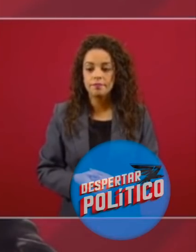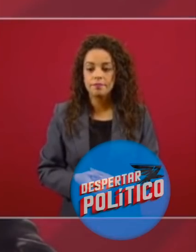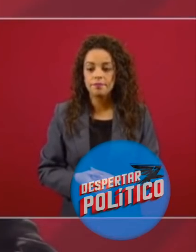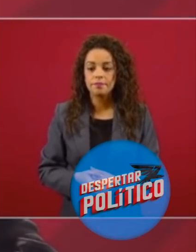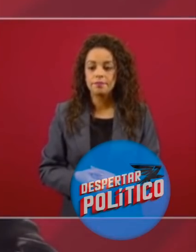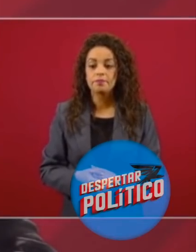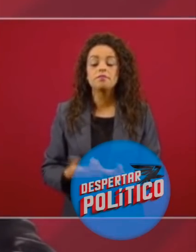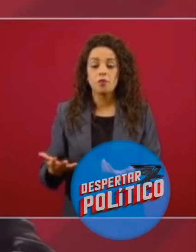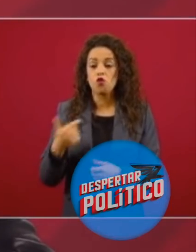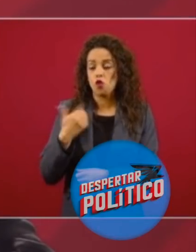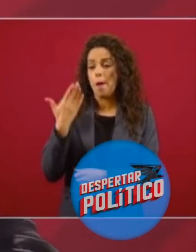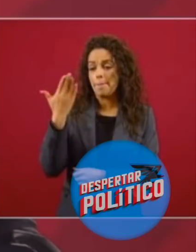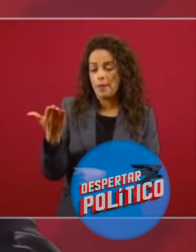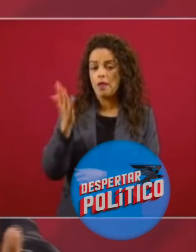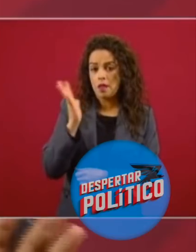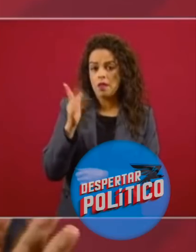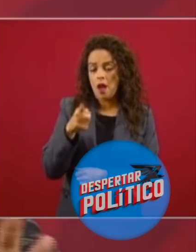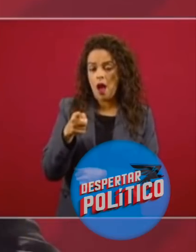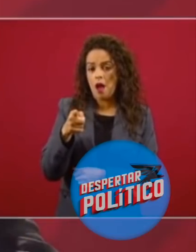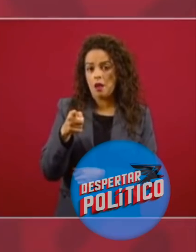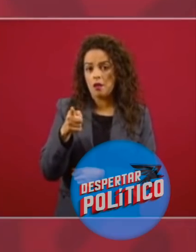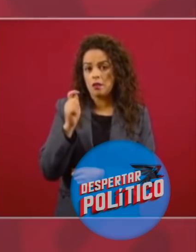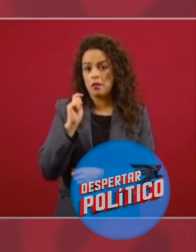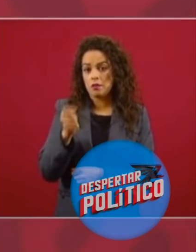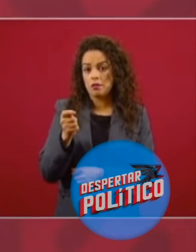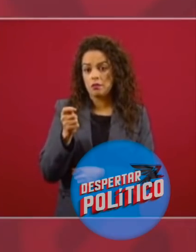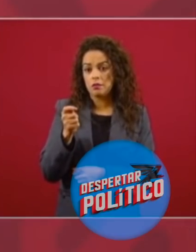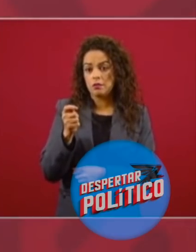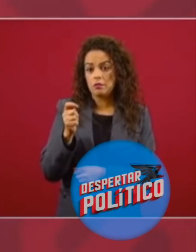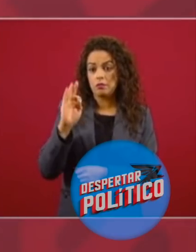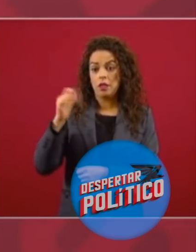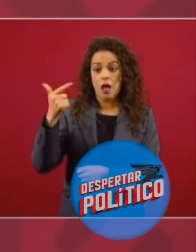la Fiscalía General de la República que intervenga